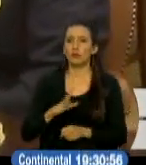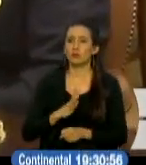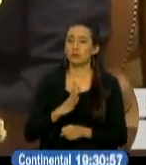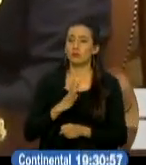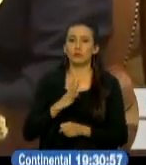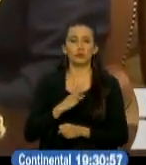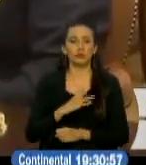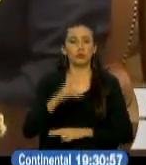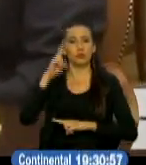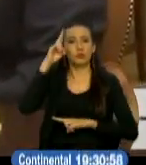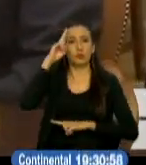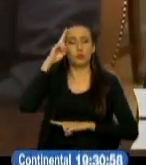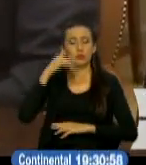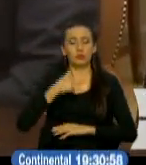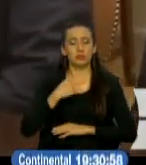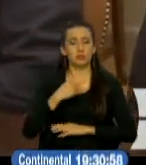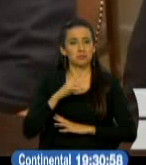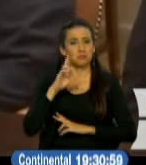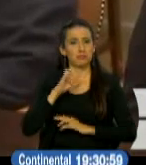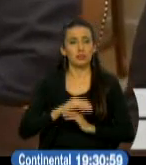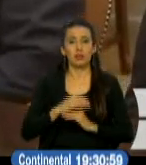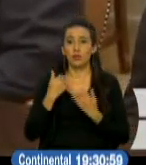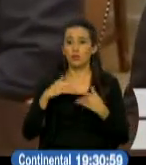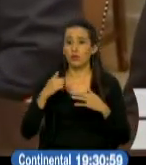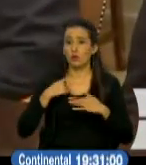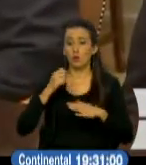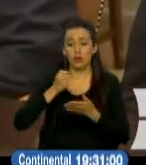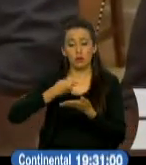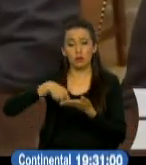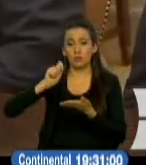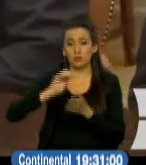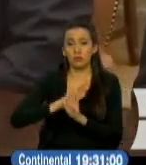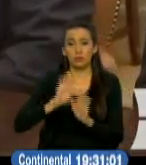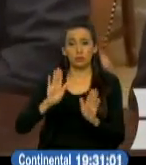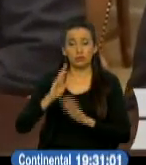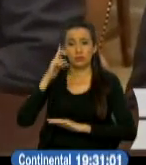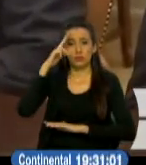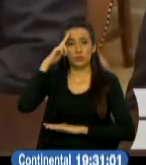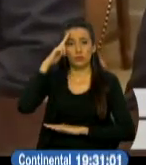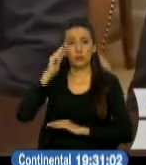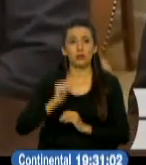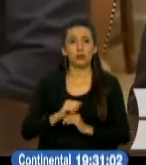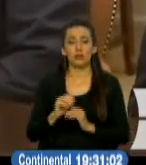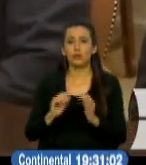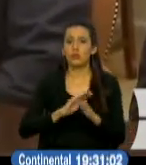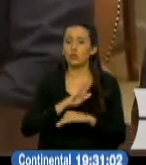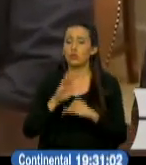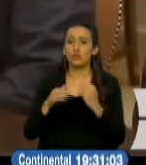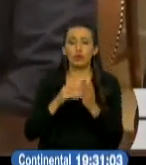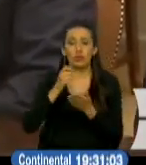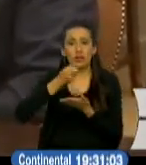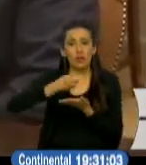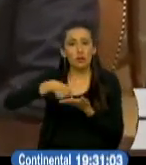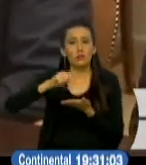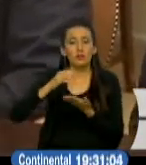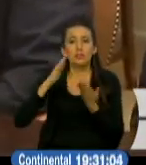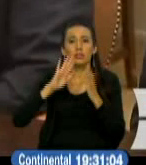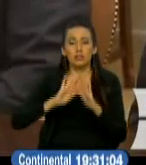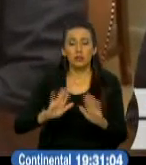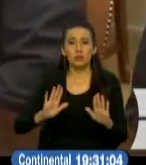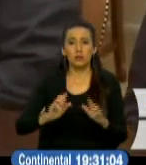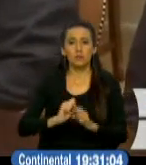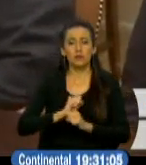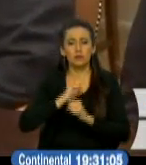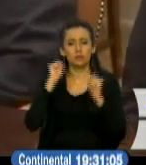ejército. Todo el mundo sabe qué pasó. Lo que hago es que yo autorizo a las Fuerzas Armadas. Les hemos dado total autorización y por eso han sido tan